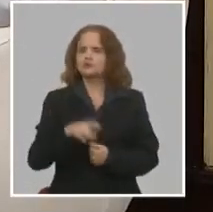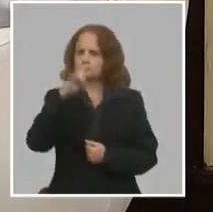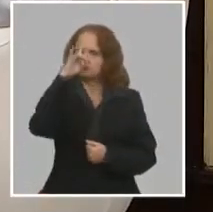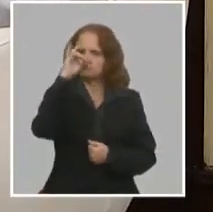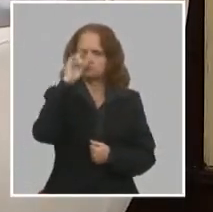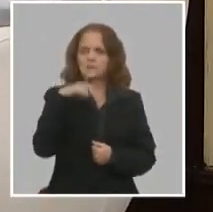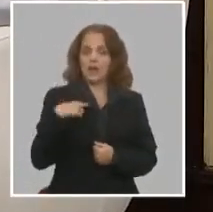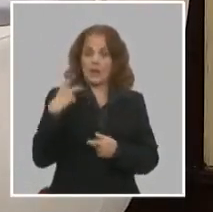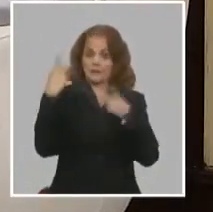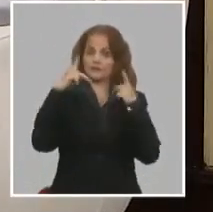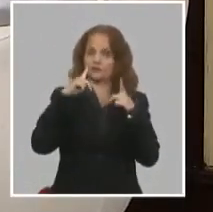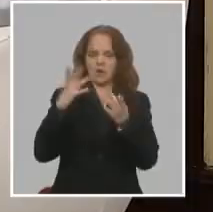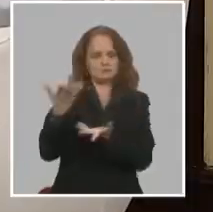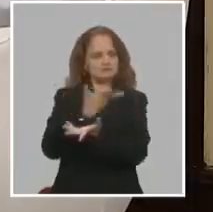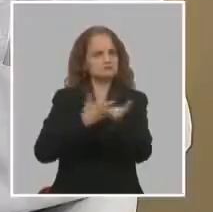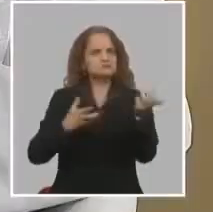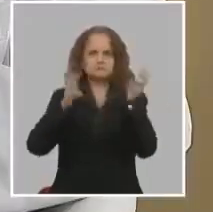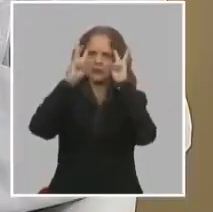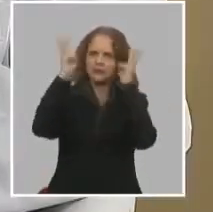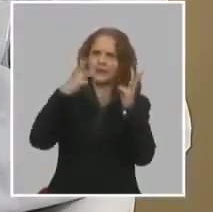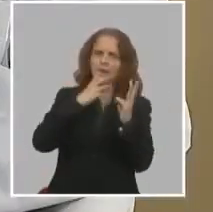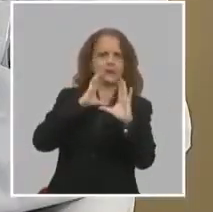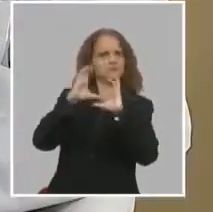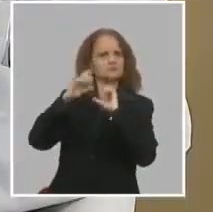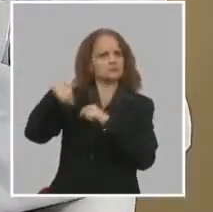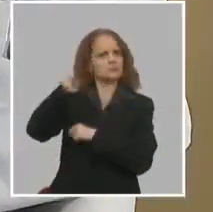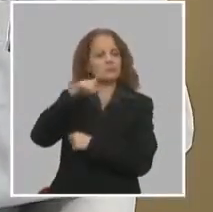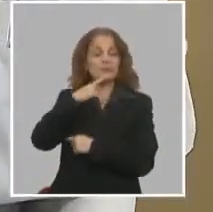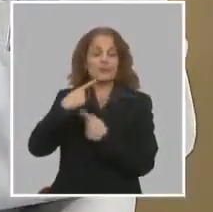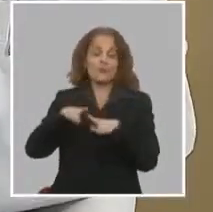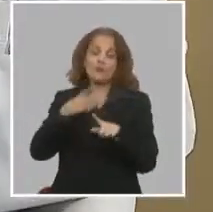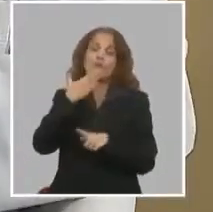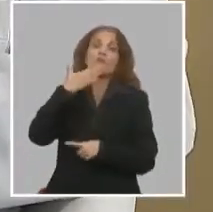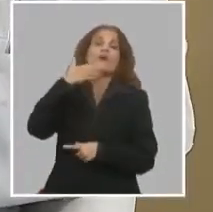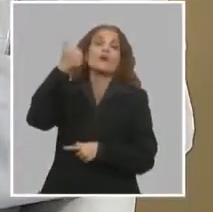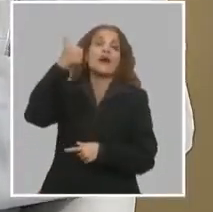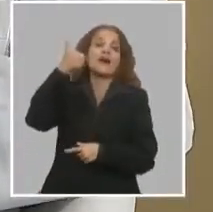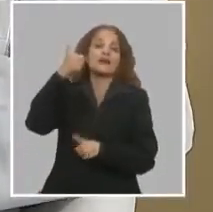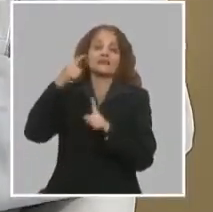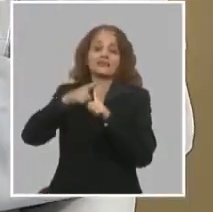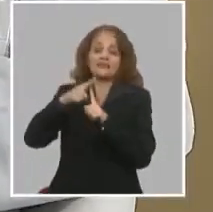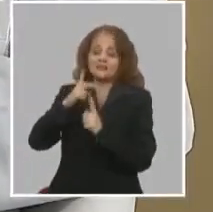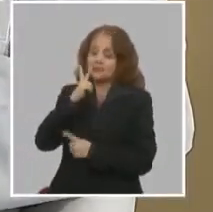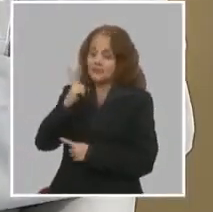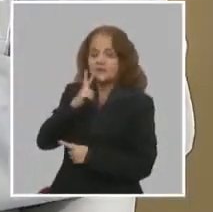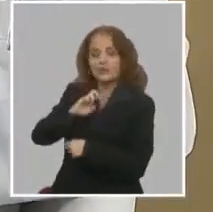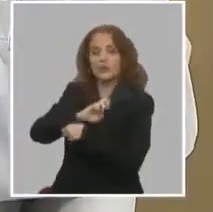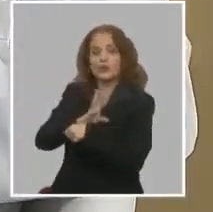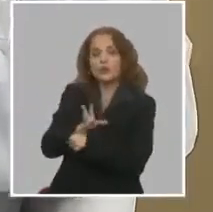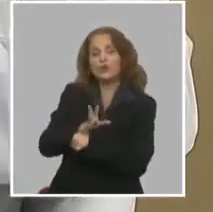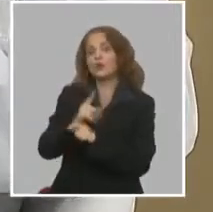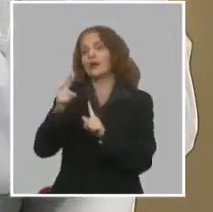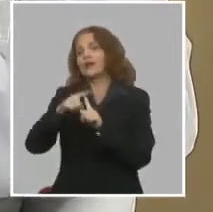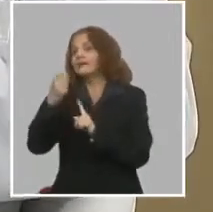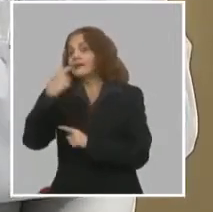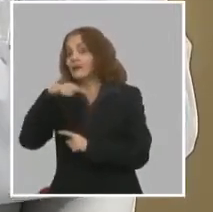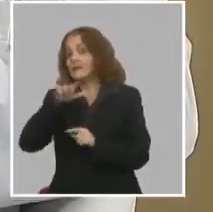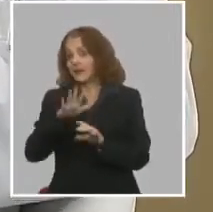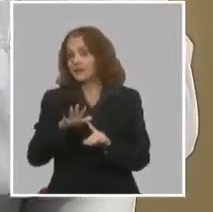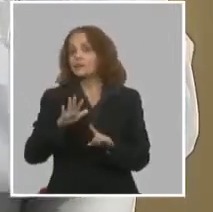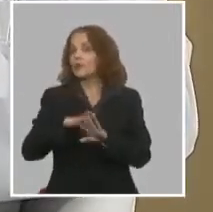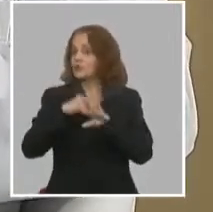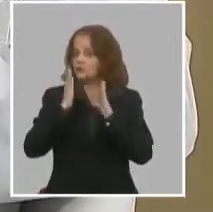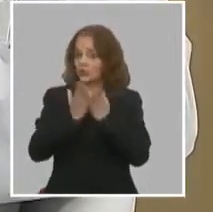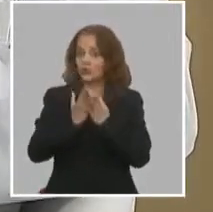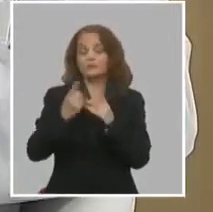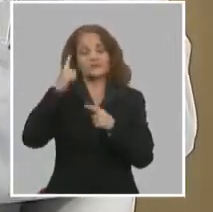orden profesional para seguir aumentando los protocolos y mejorando los tratamientos, porque recuerden que ya en Italia también ha